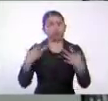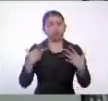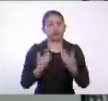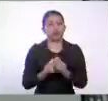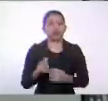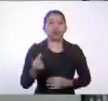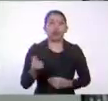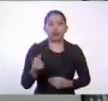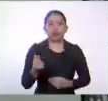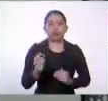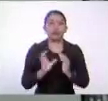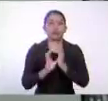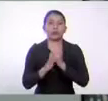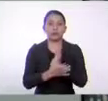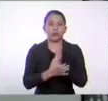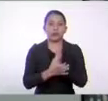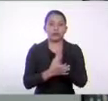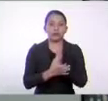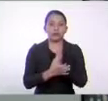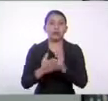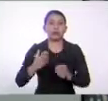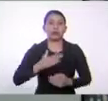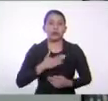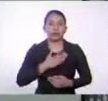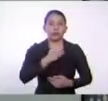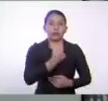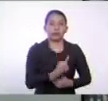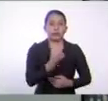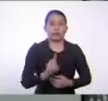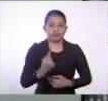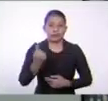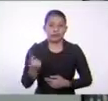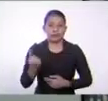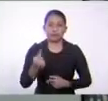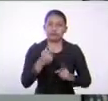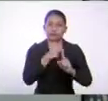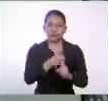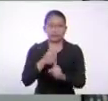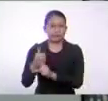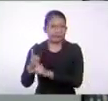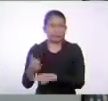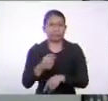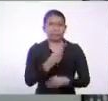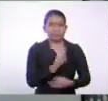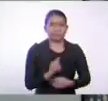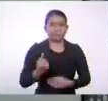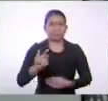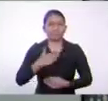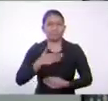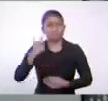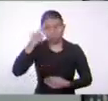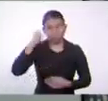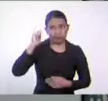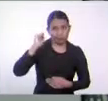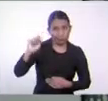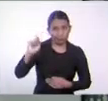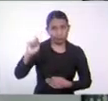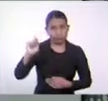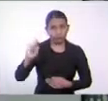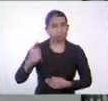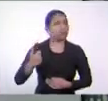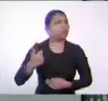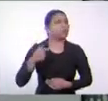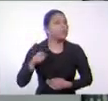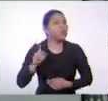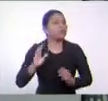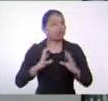económicas, culturales que poseen los personajes. Cada personaje tiene un nivel de inteligencia y pertenece a